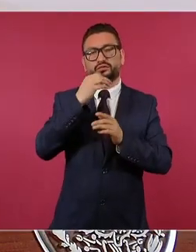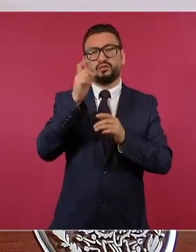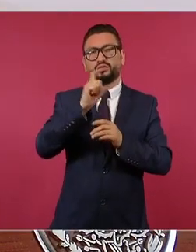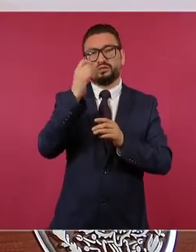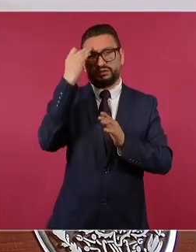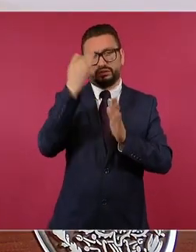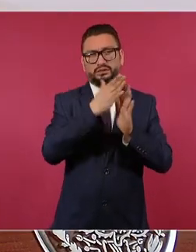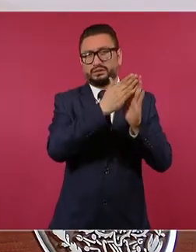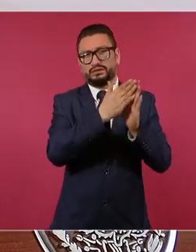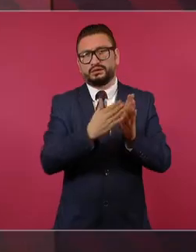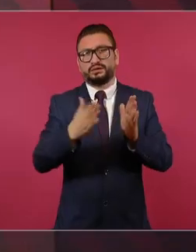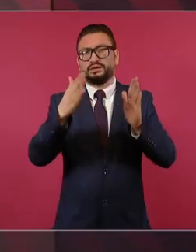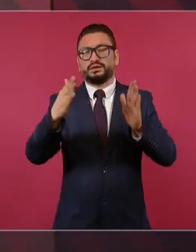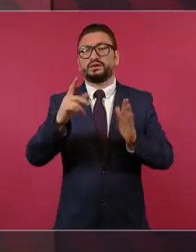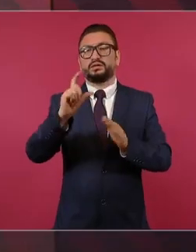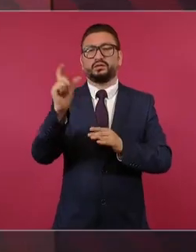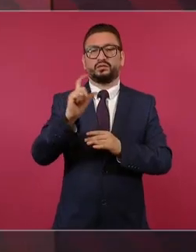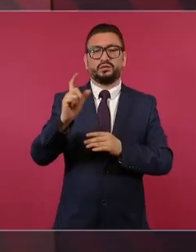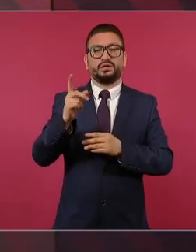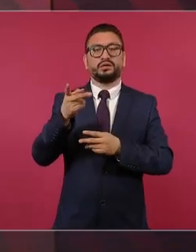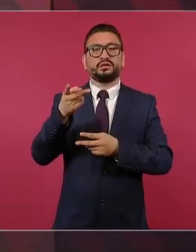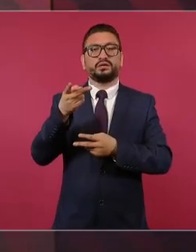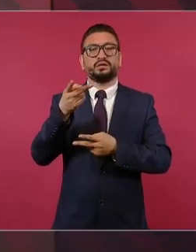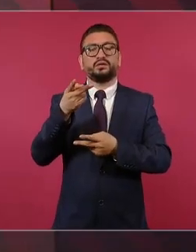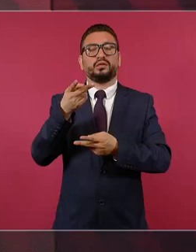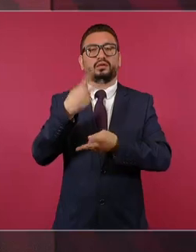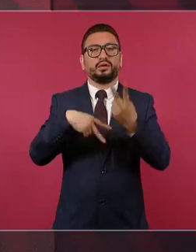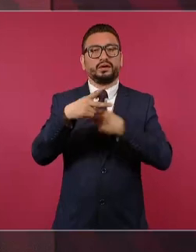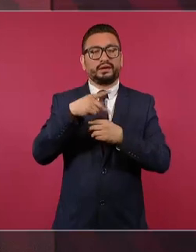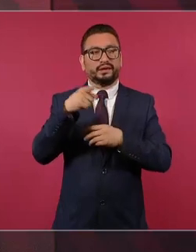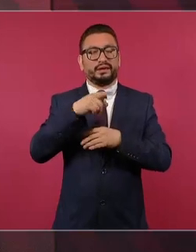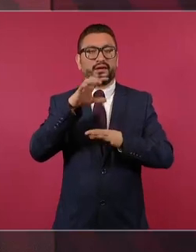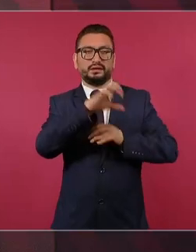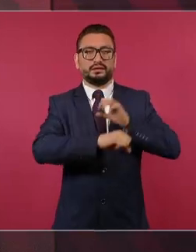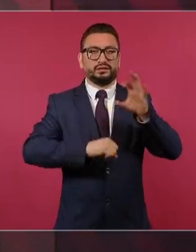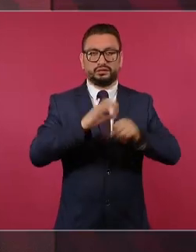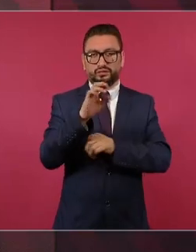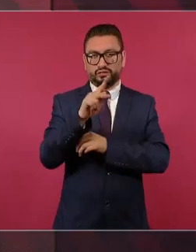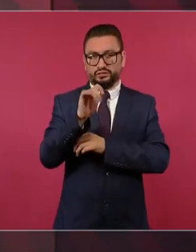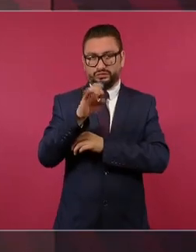la invasión a Cortés,